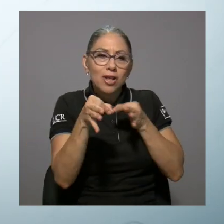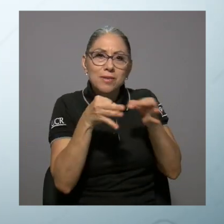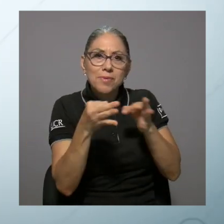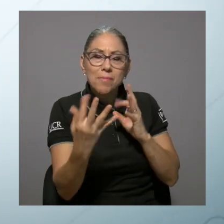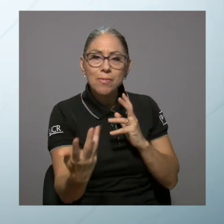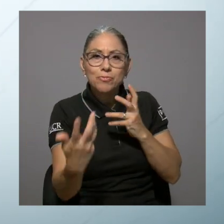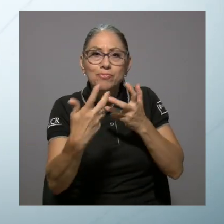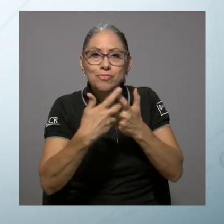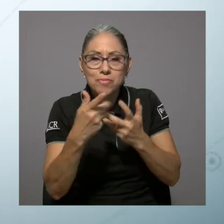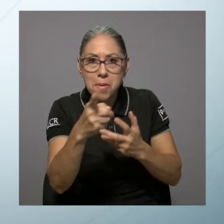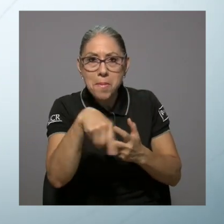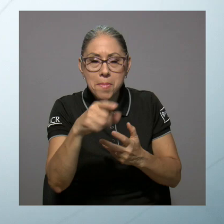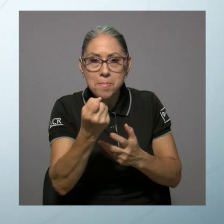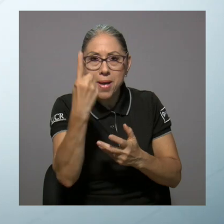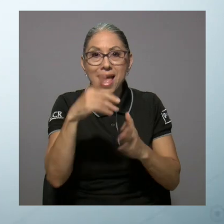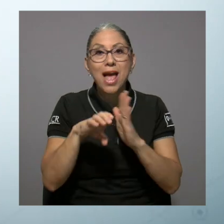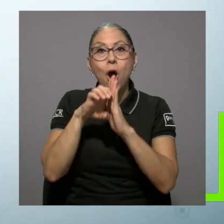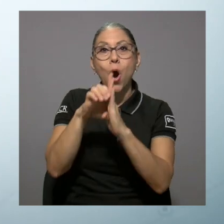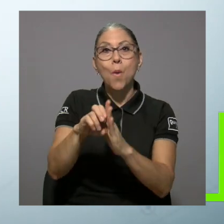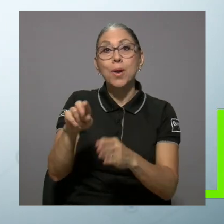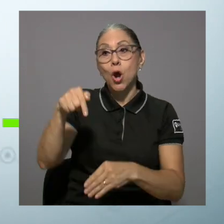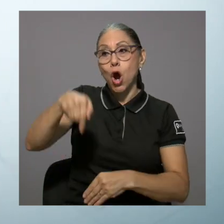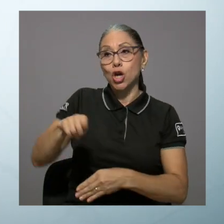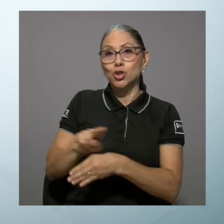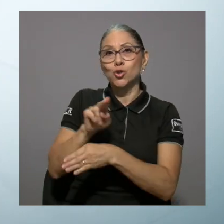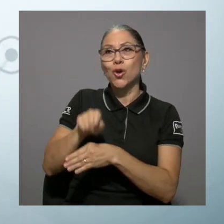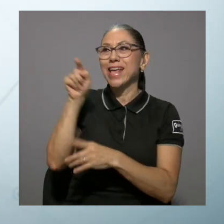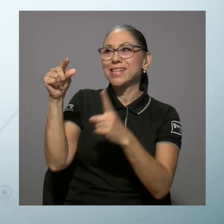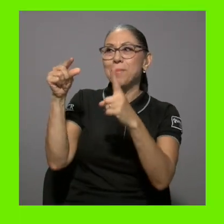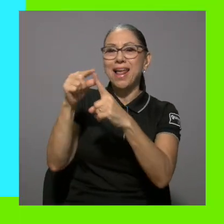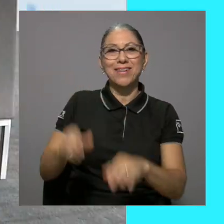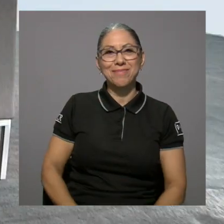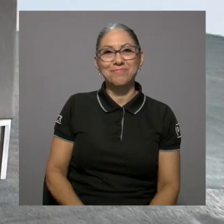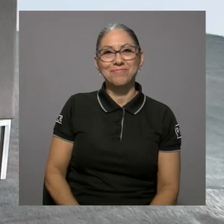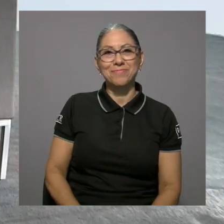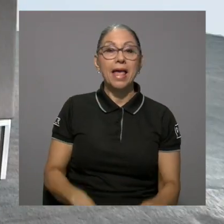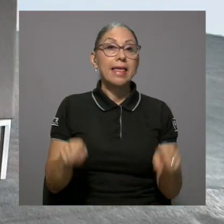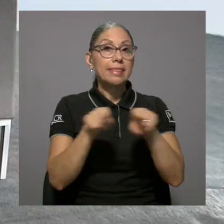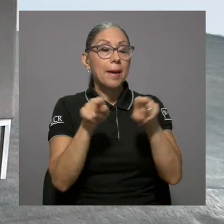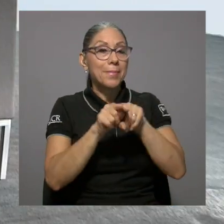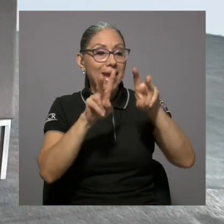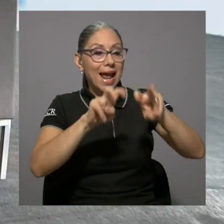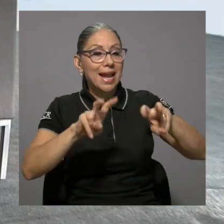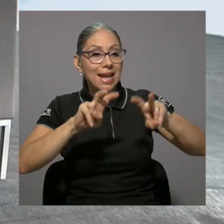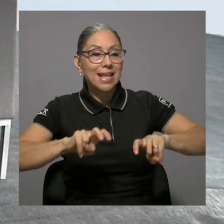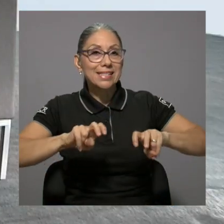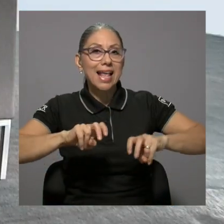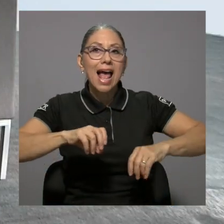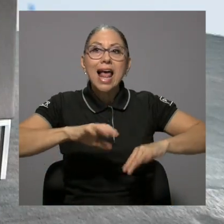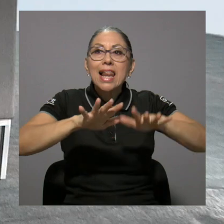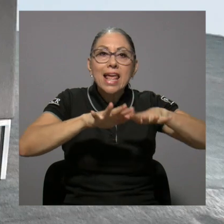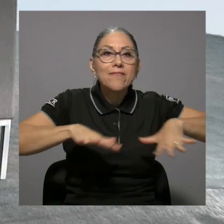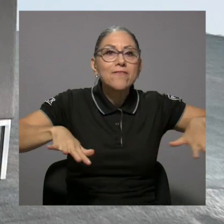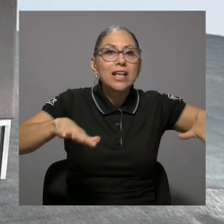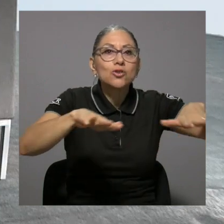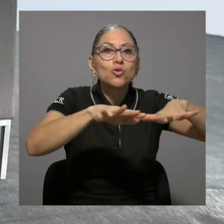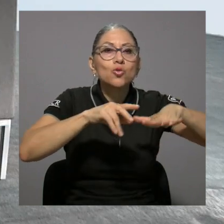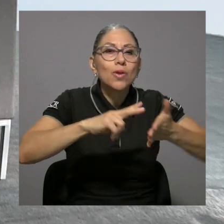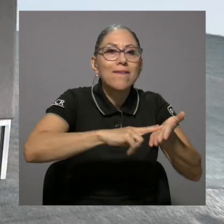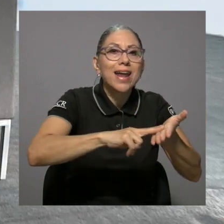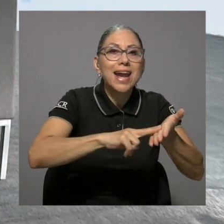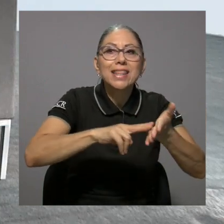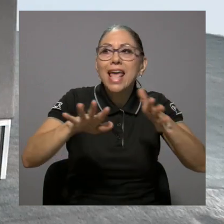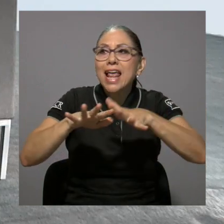ponemos en contexto. Por ejemplo, hoy se usó esta palabra. También analiza la infraestructura verde, la